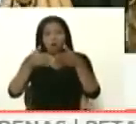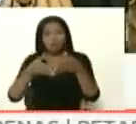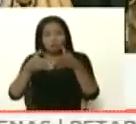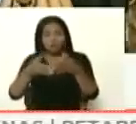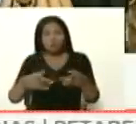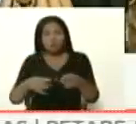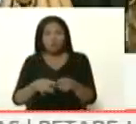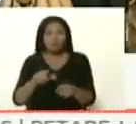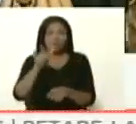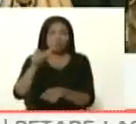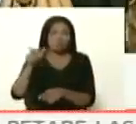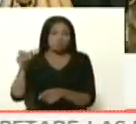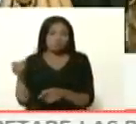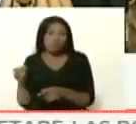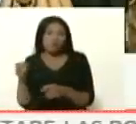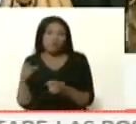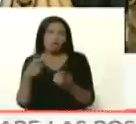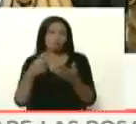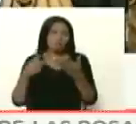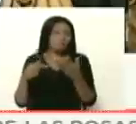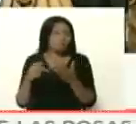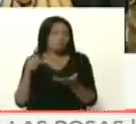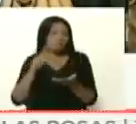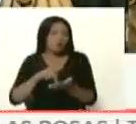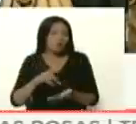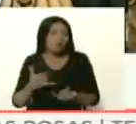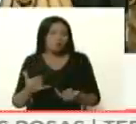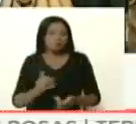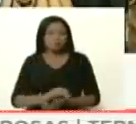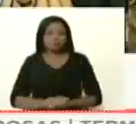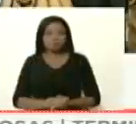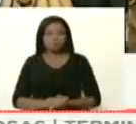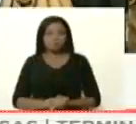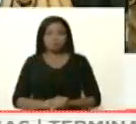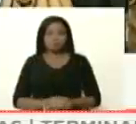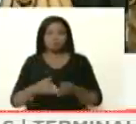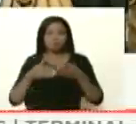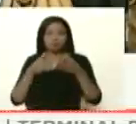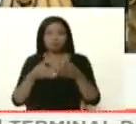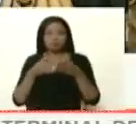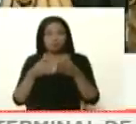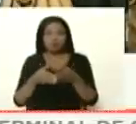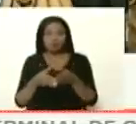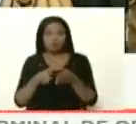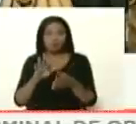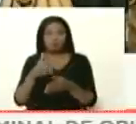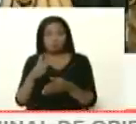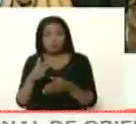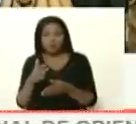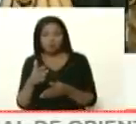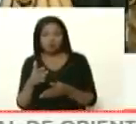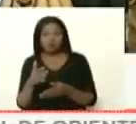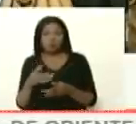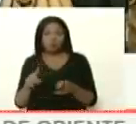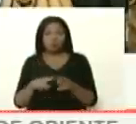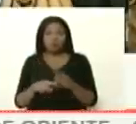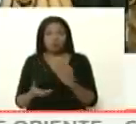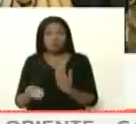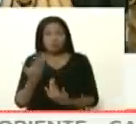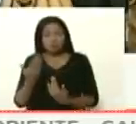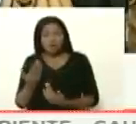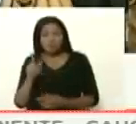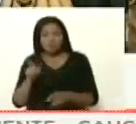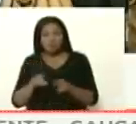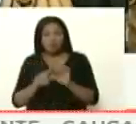de pasajeros y para barcos de un calado mediano, muy